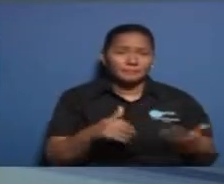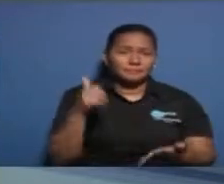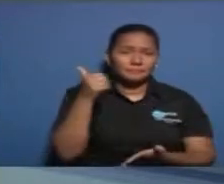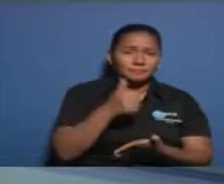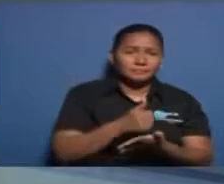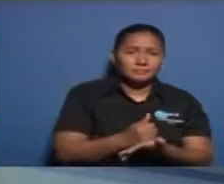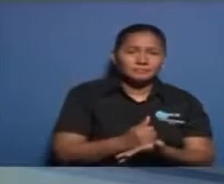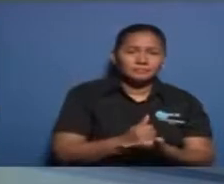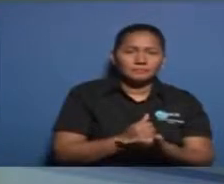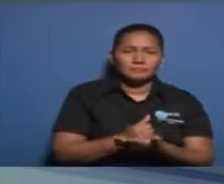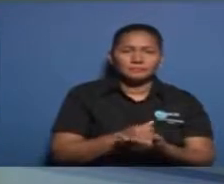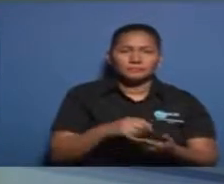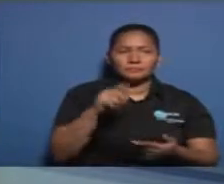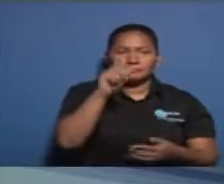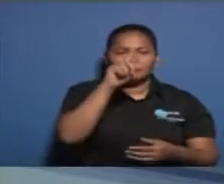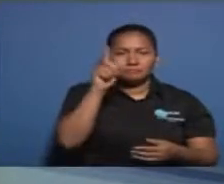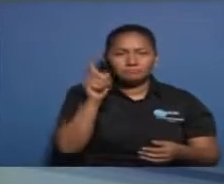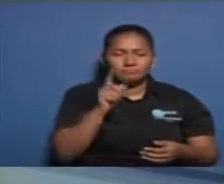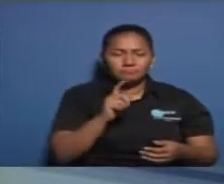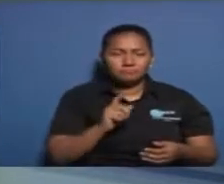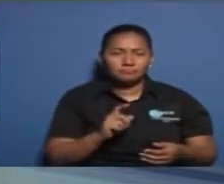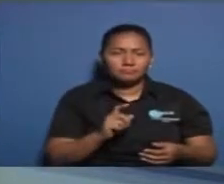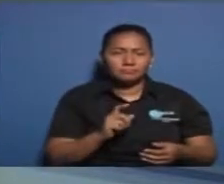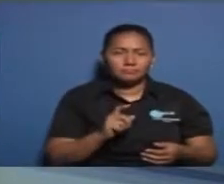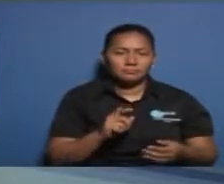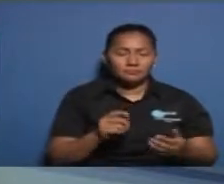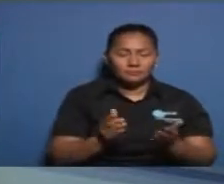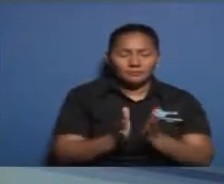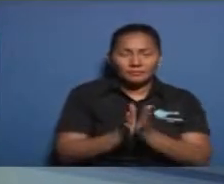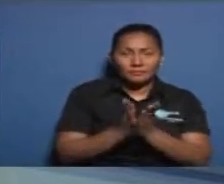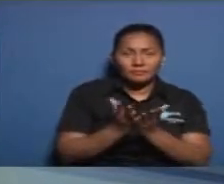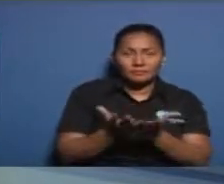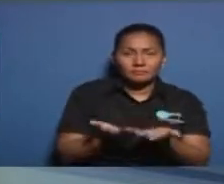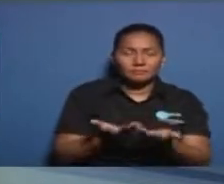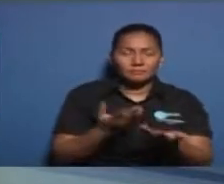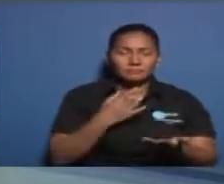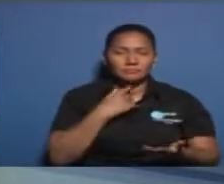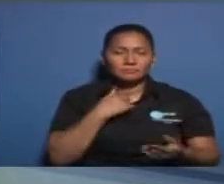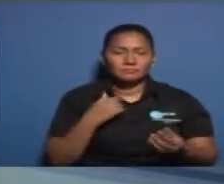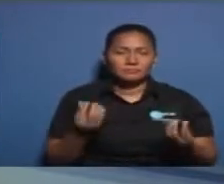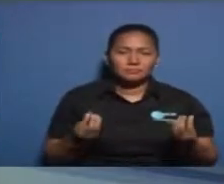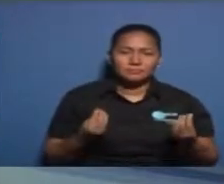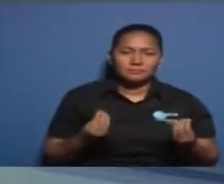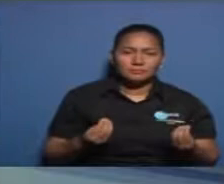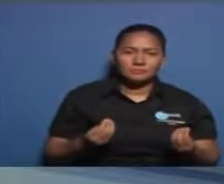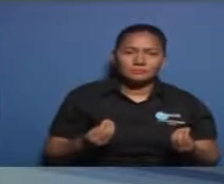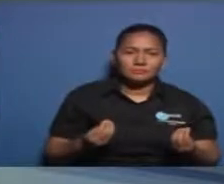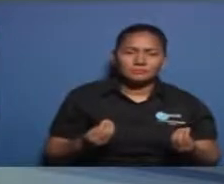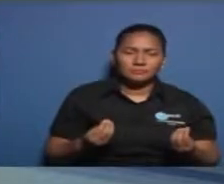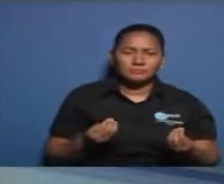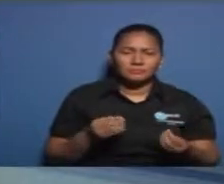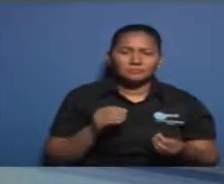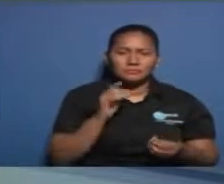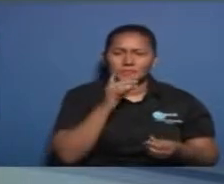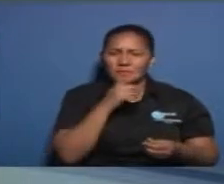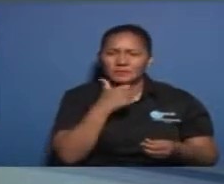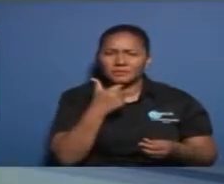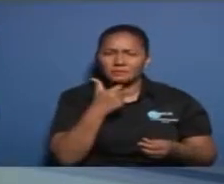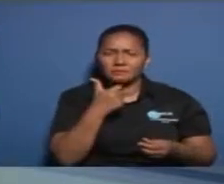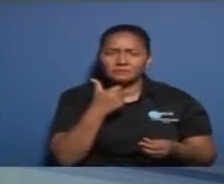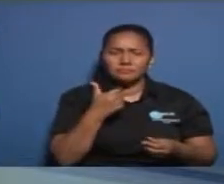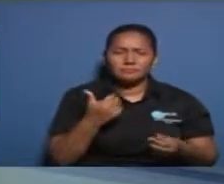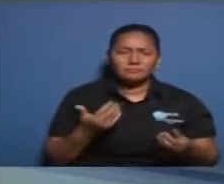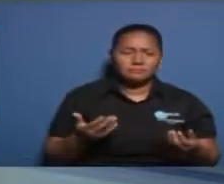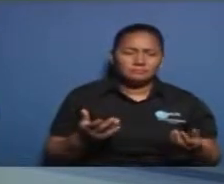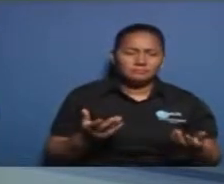hacer otras preguntas por ejemplo ahora hay un libro que me ha gustado muchísimo que se llama quien le hacía la cena adam smith porque adam smith